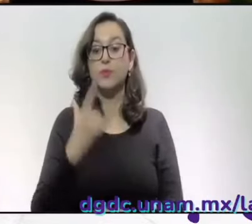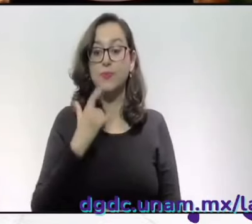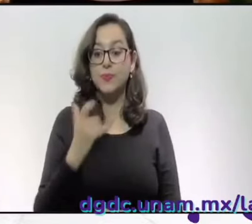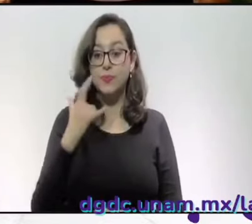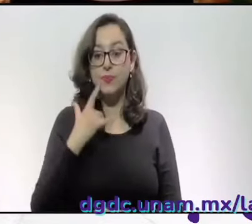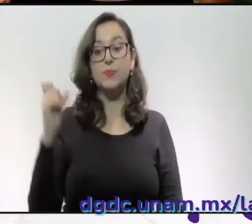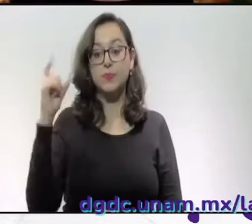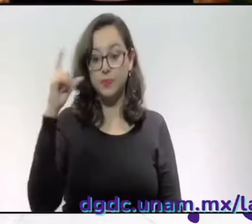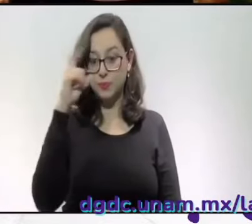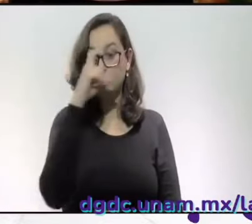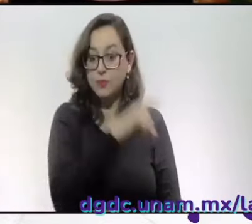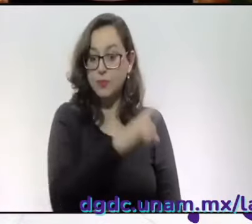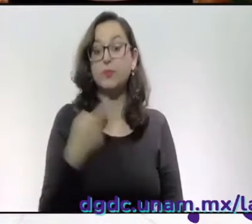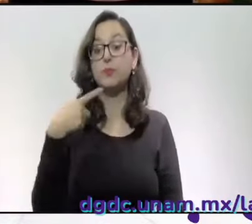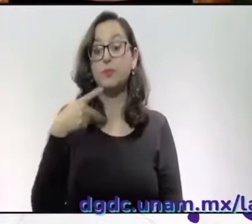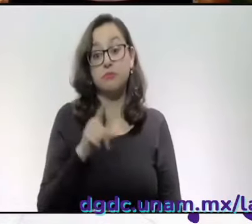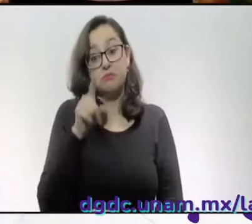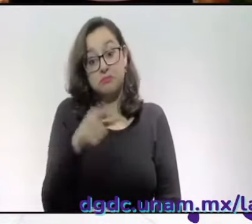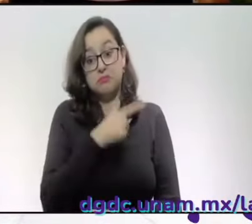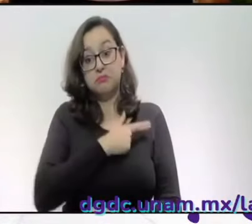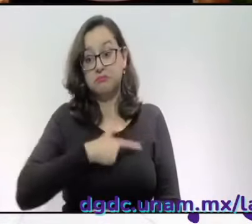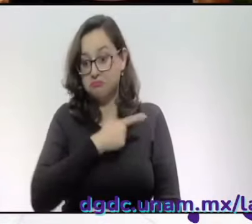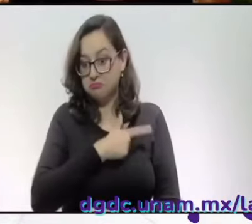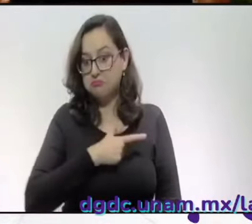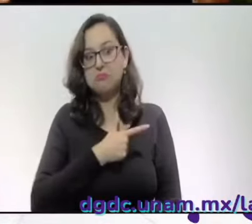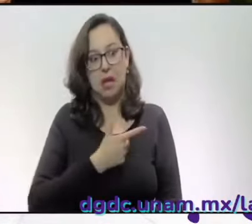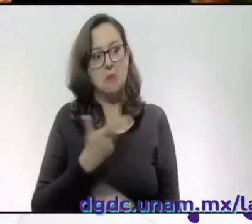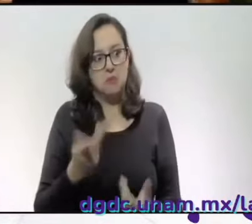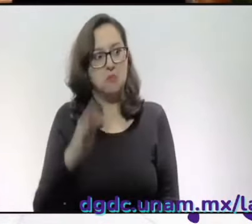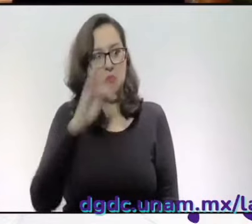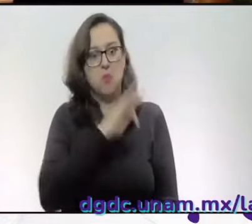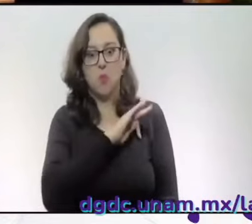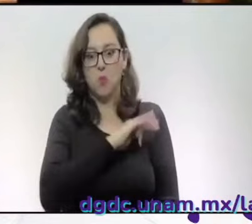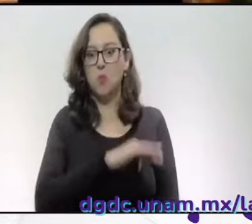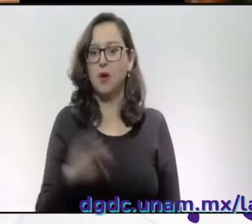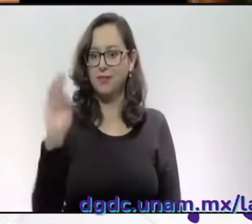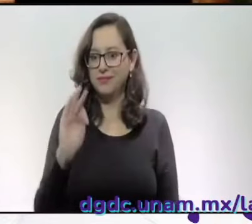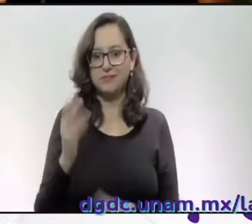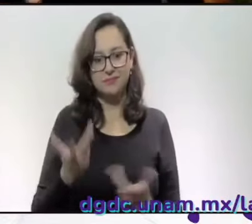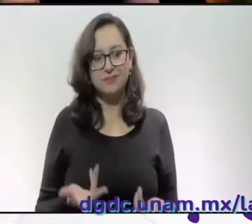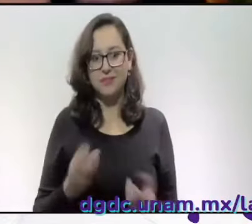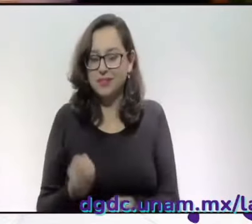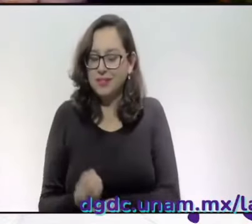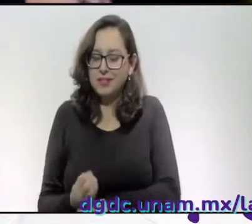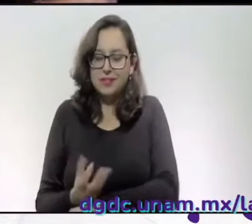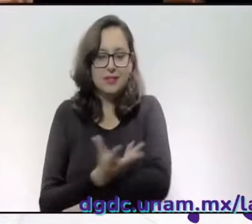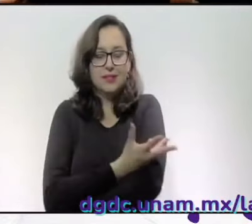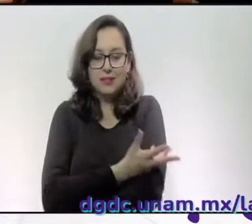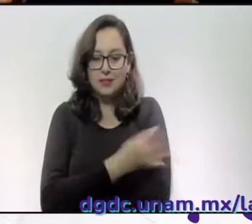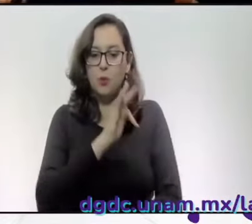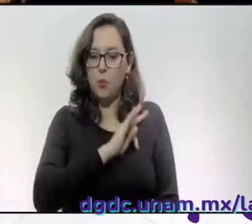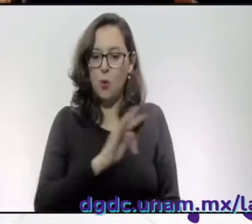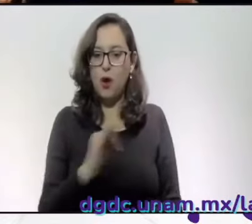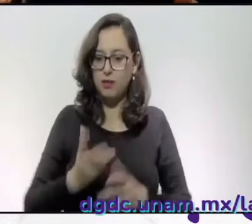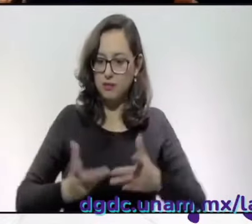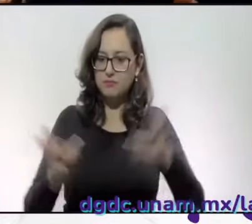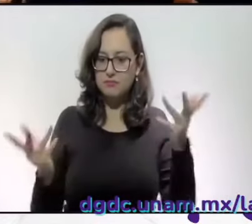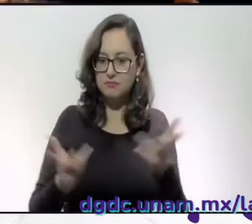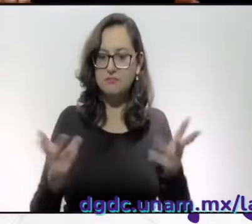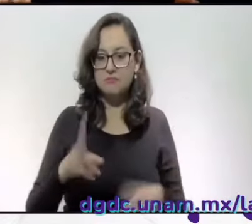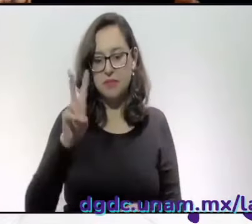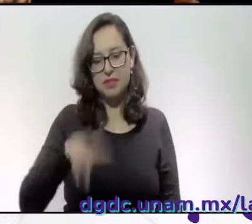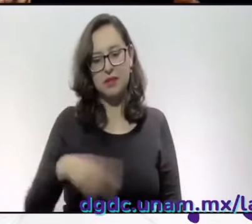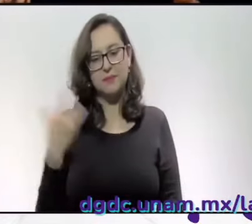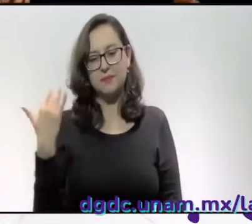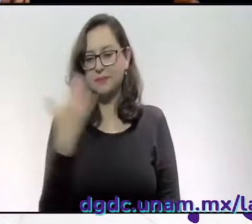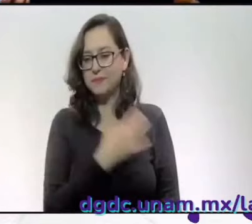competitiva. Pero si te gusta, adelante. O sea, yo creo que cuando uno le gusta esto es muy emocionante hacerlo y es muy, muy gratificante, ¿no?